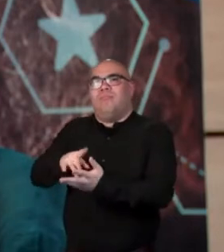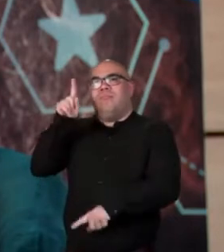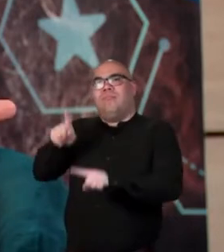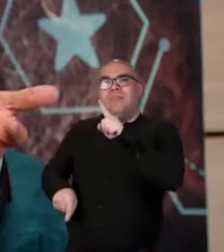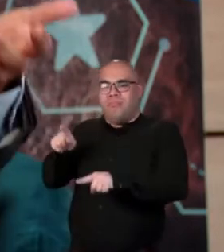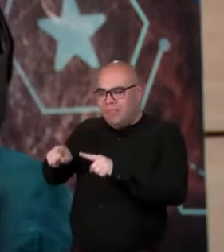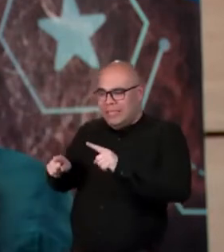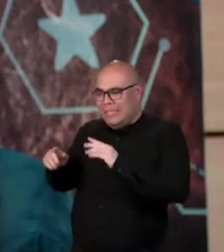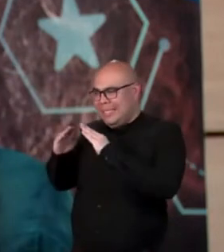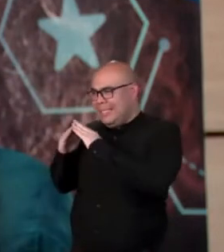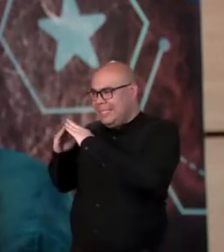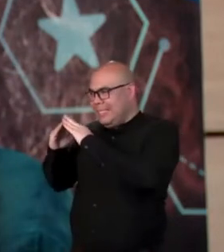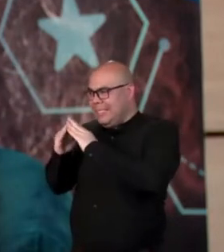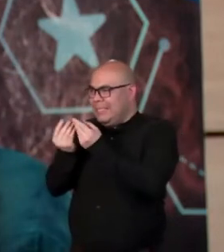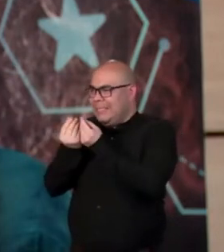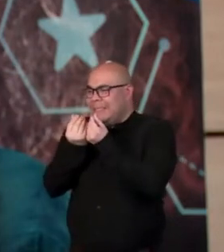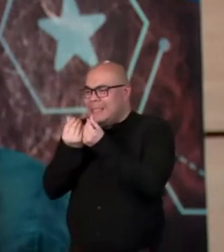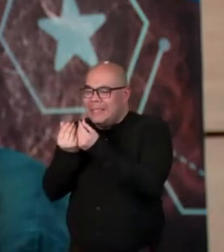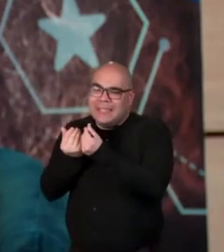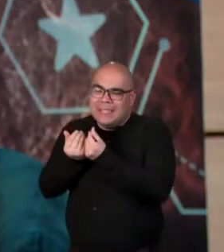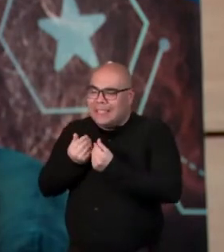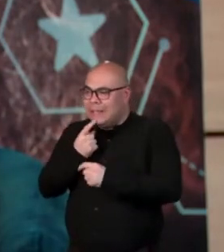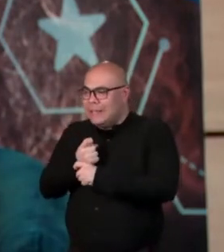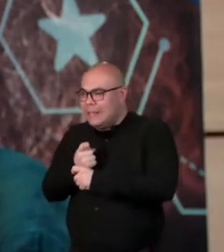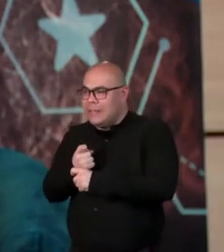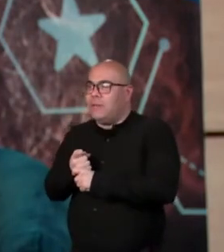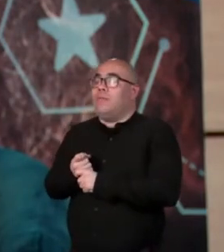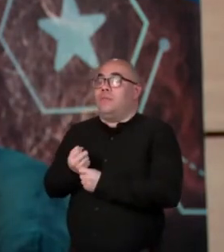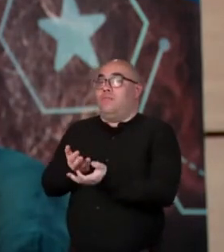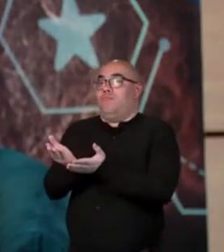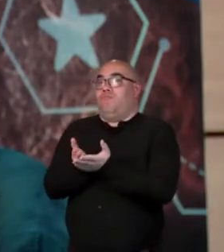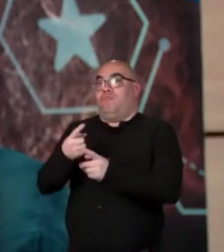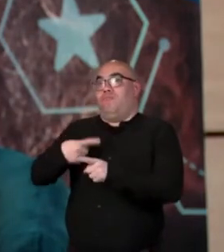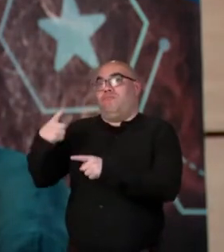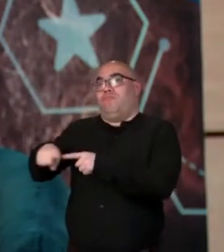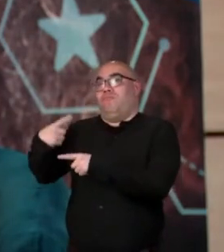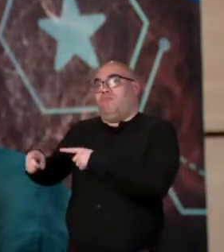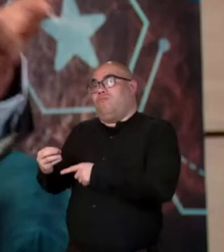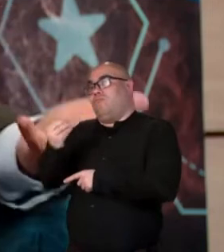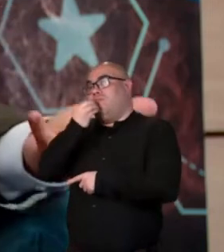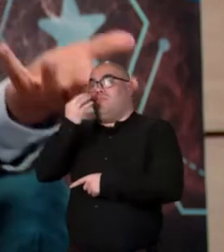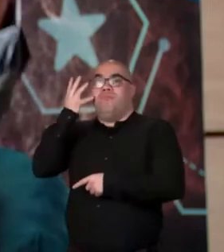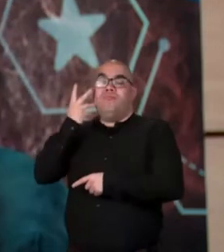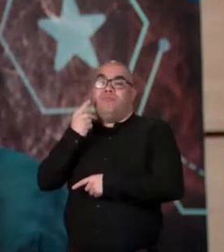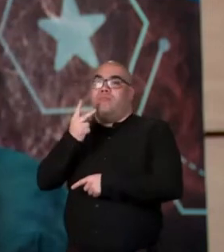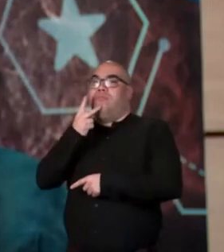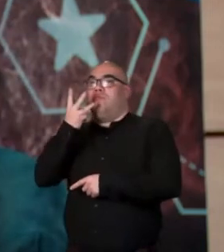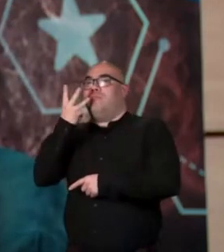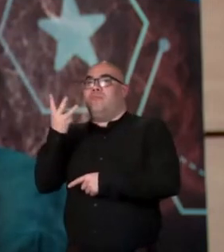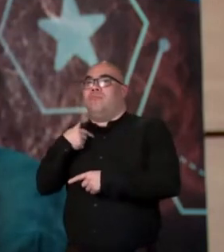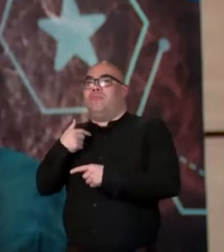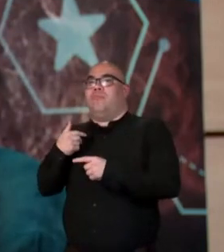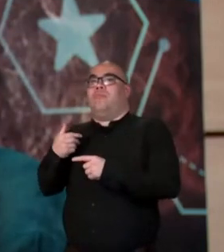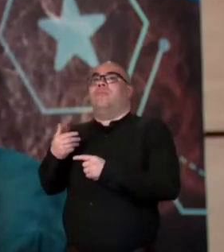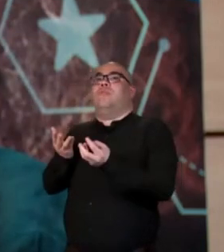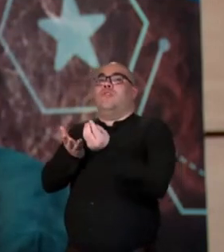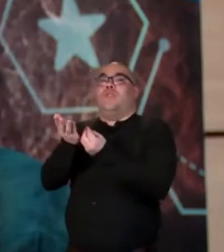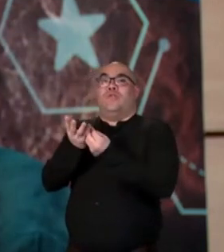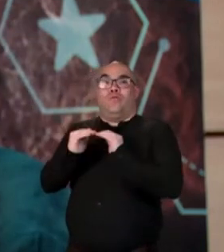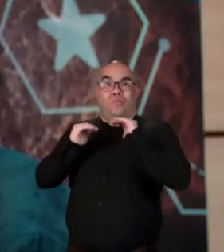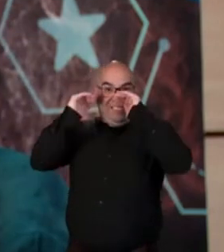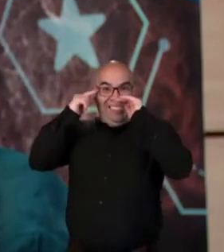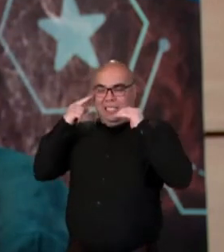residencias y en un buen número de servicios de alimentación vía comedores consejo superior rápido acto